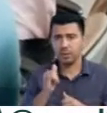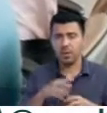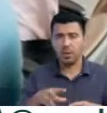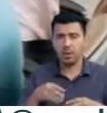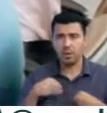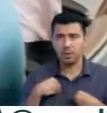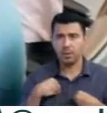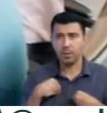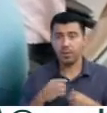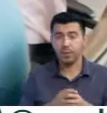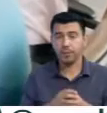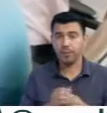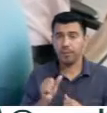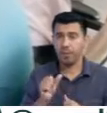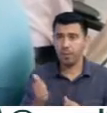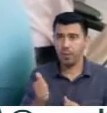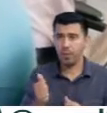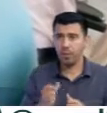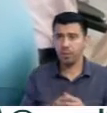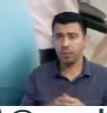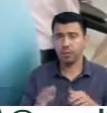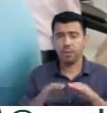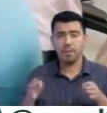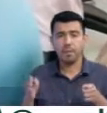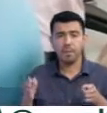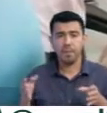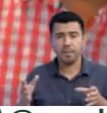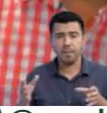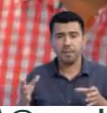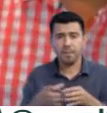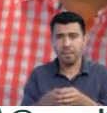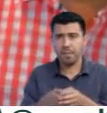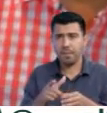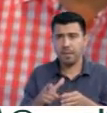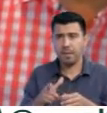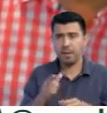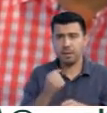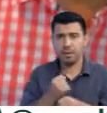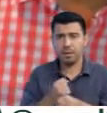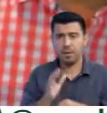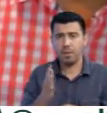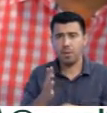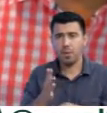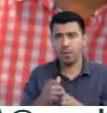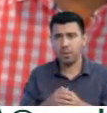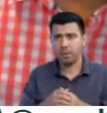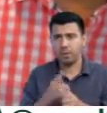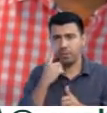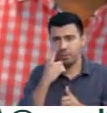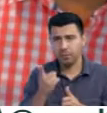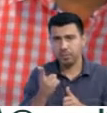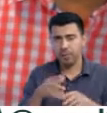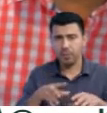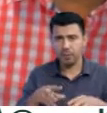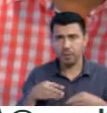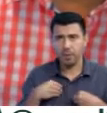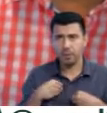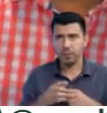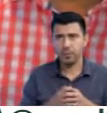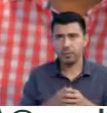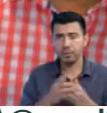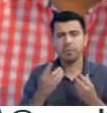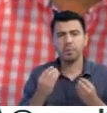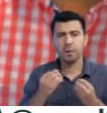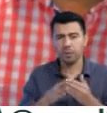aceptamos. Otra es la planta provisional que va a haber, la vamos a aceptar para no acabar